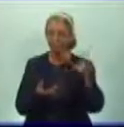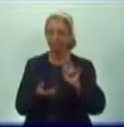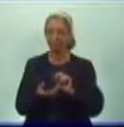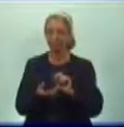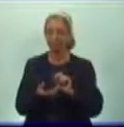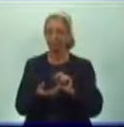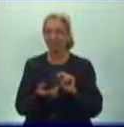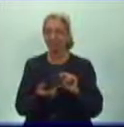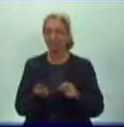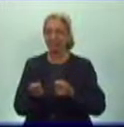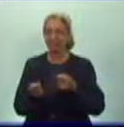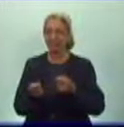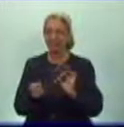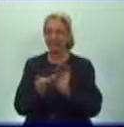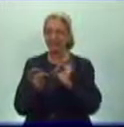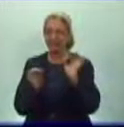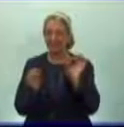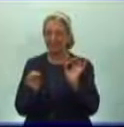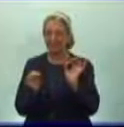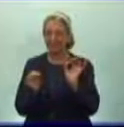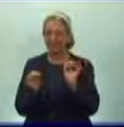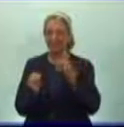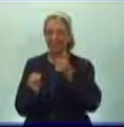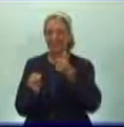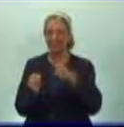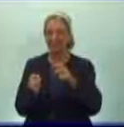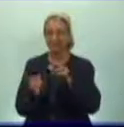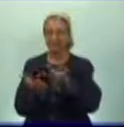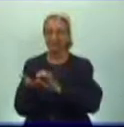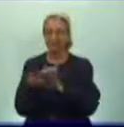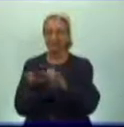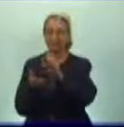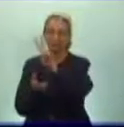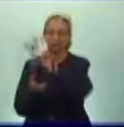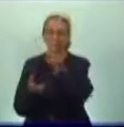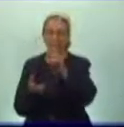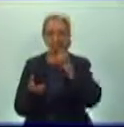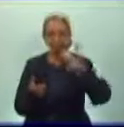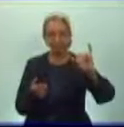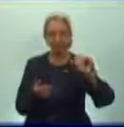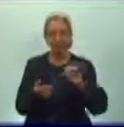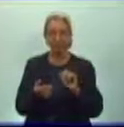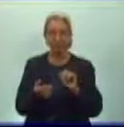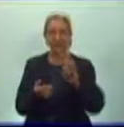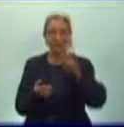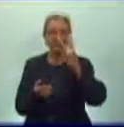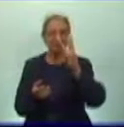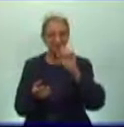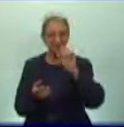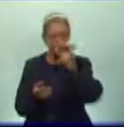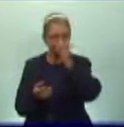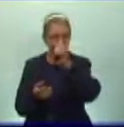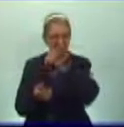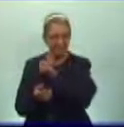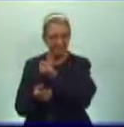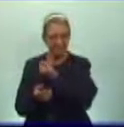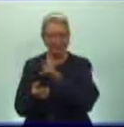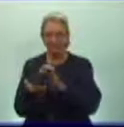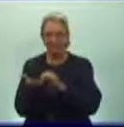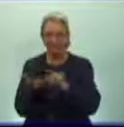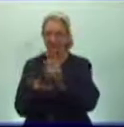Un combatiente ejemplar, página 226, y Los tres cerditos, página